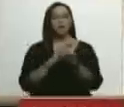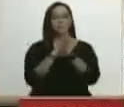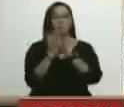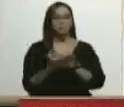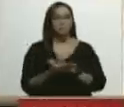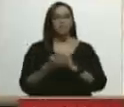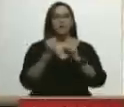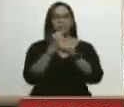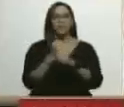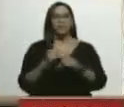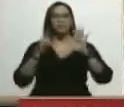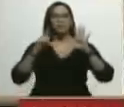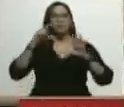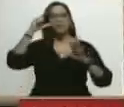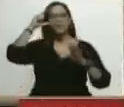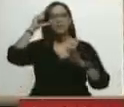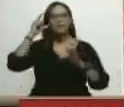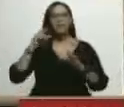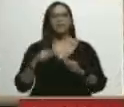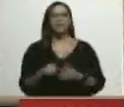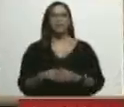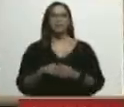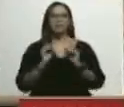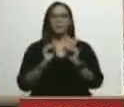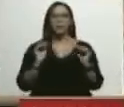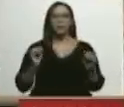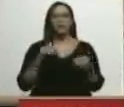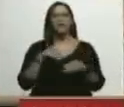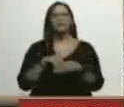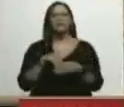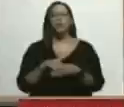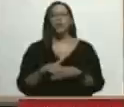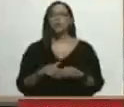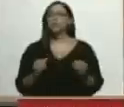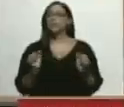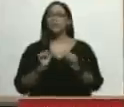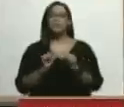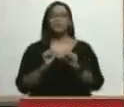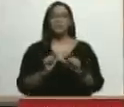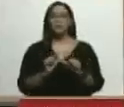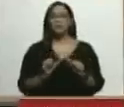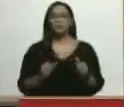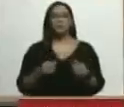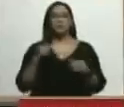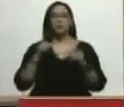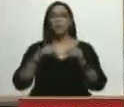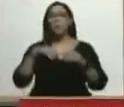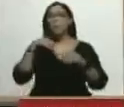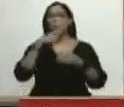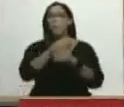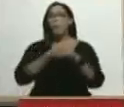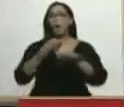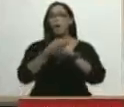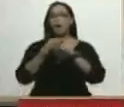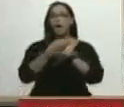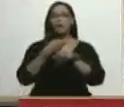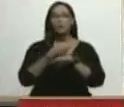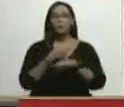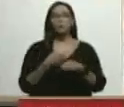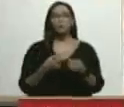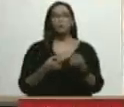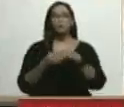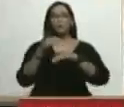días el organismo electoral para llamar a elecciones y mientras tanto este señor sigue gobernando de facto no que él invocó Cómo se llama